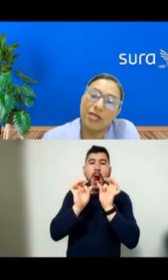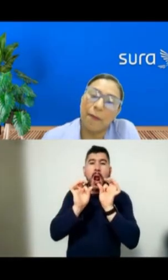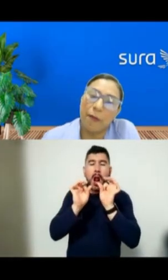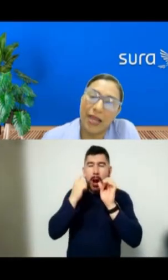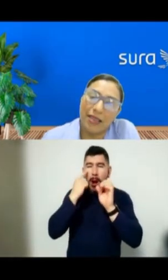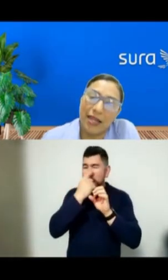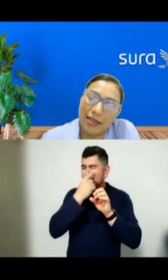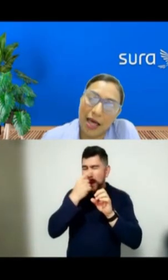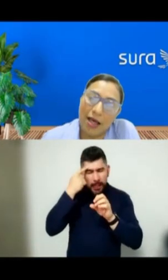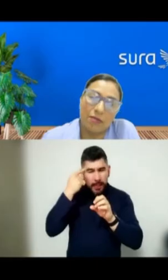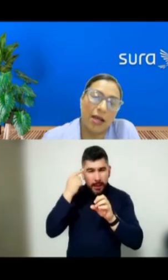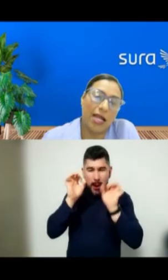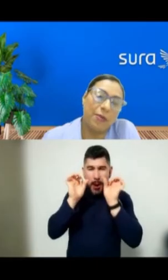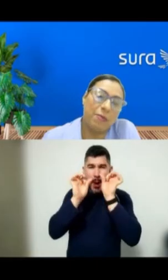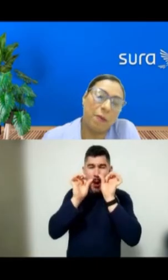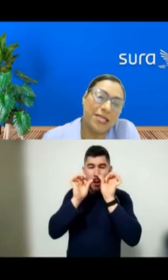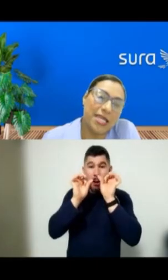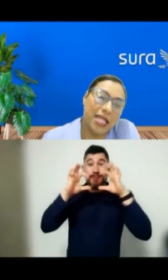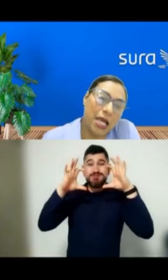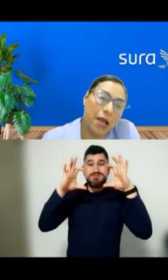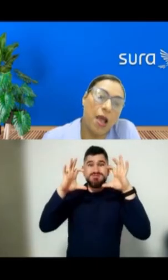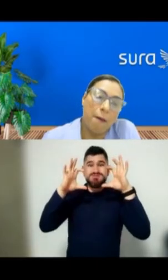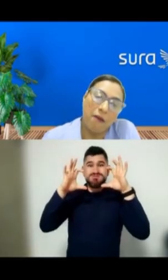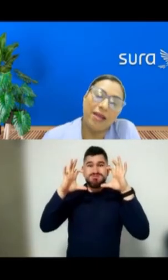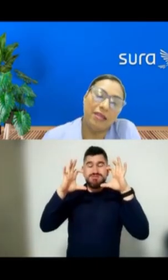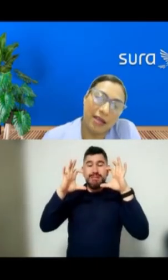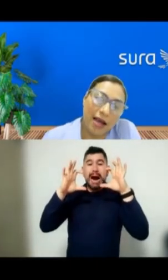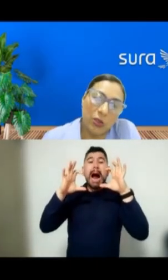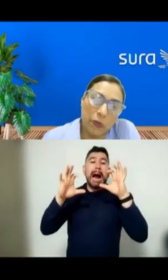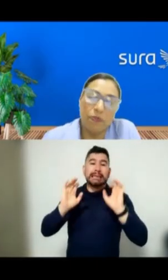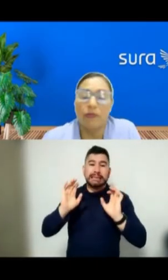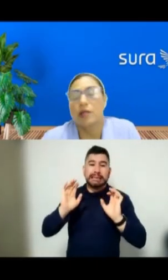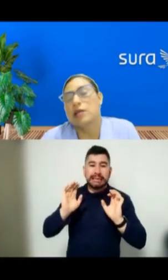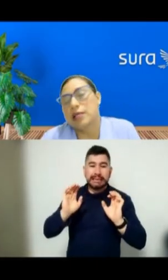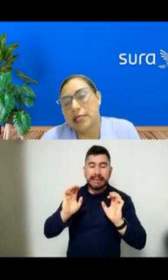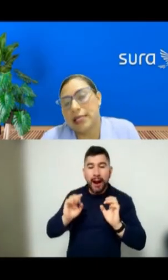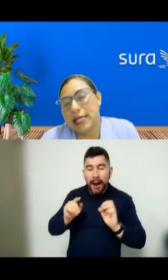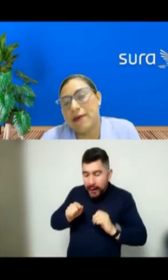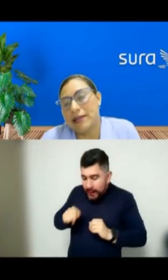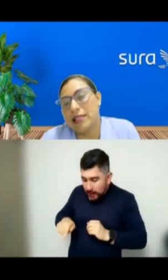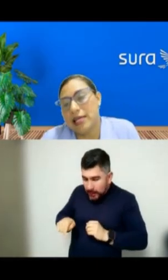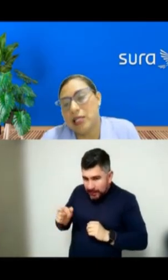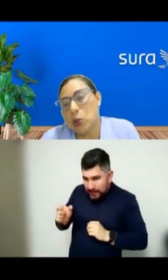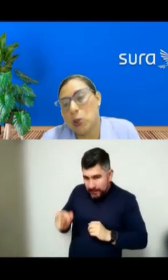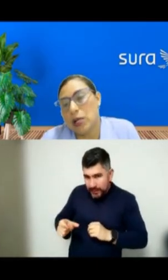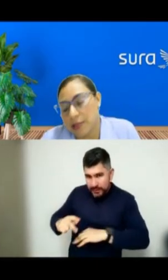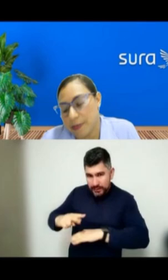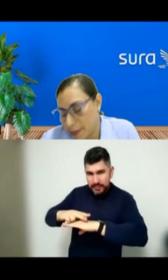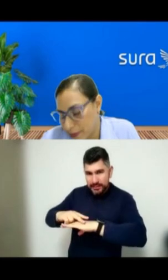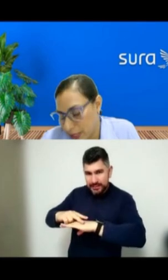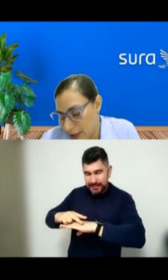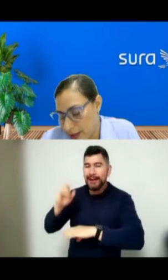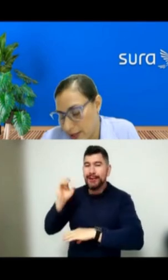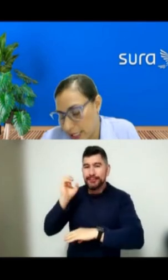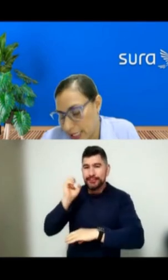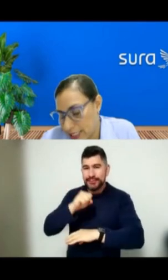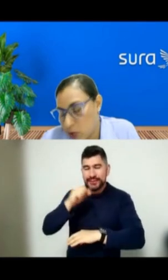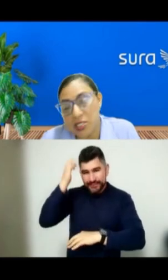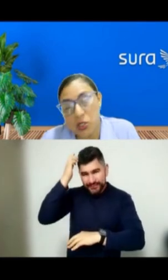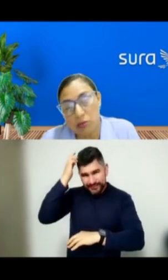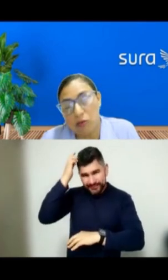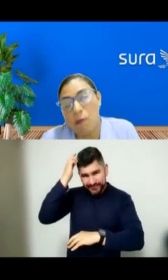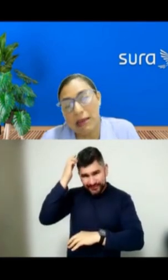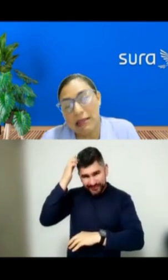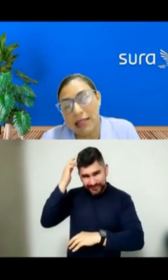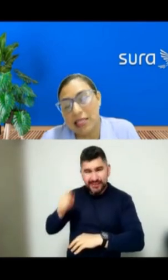no que encontremos esas pupilas dilatadas, ya que el mismo paciente me va indicando que va teniendo